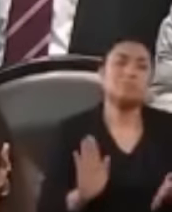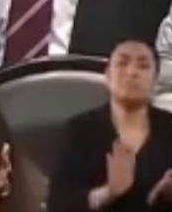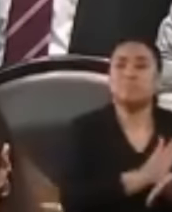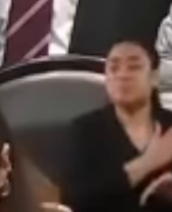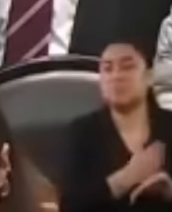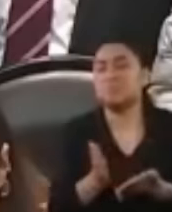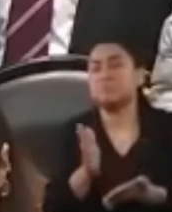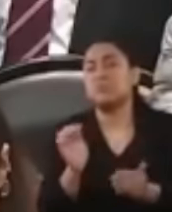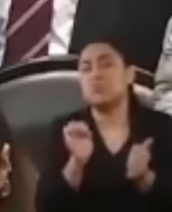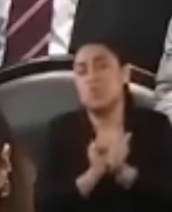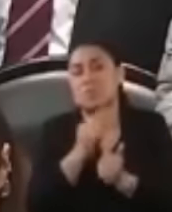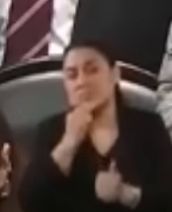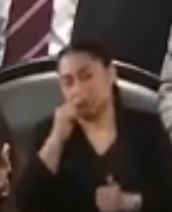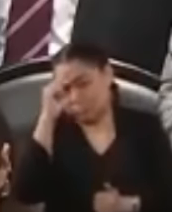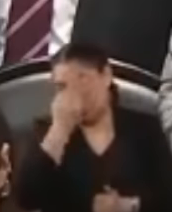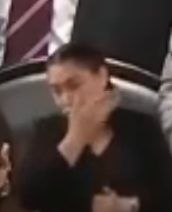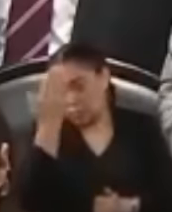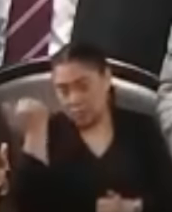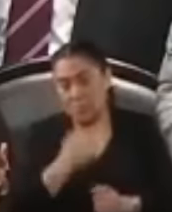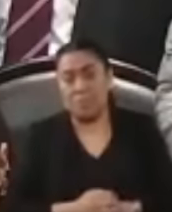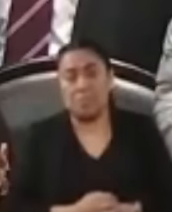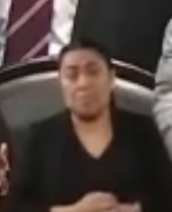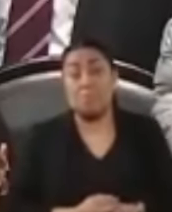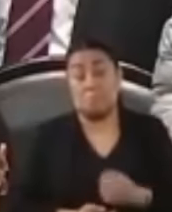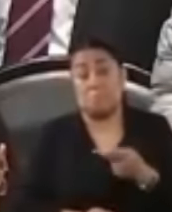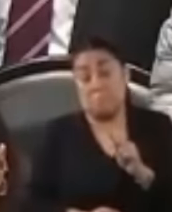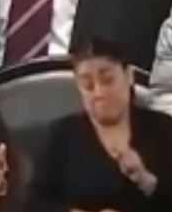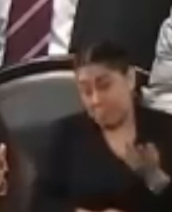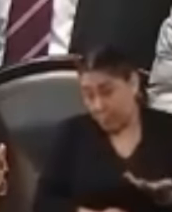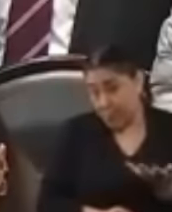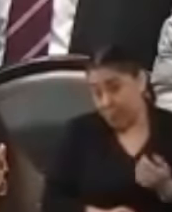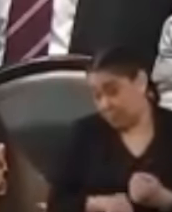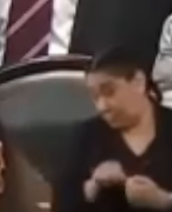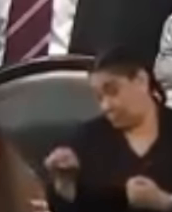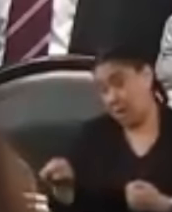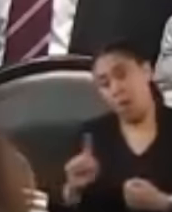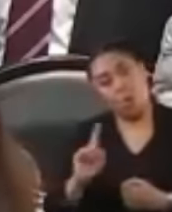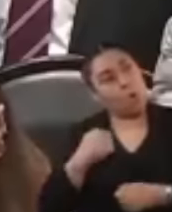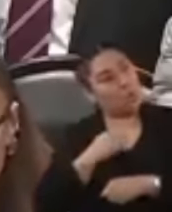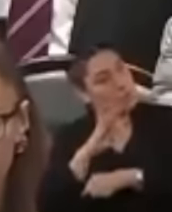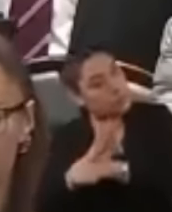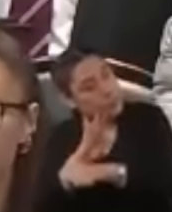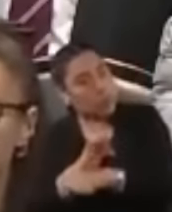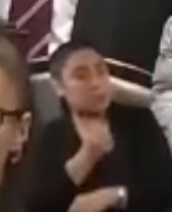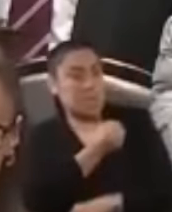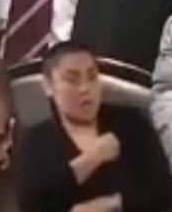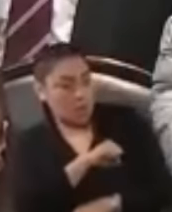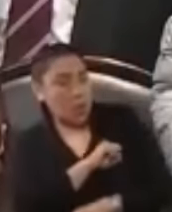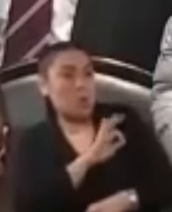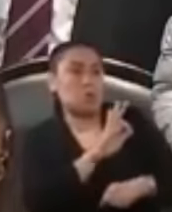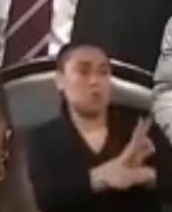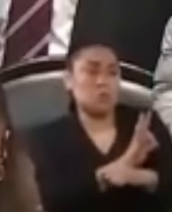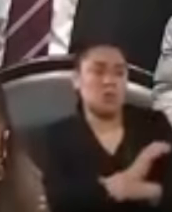ignorancia. Lo cierto es que dicen que vienen a defender la salud y la educación, pero aquí